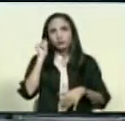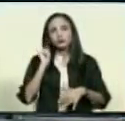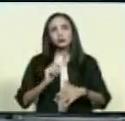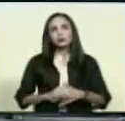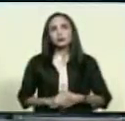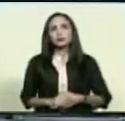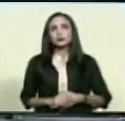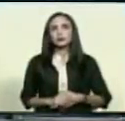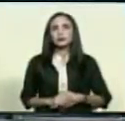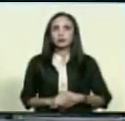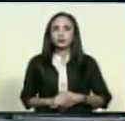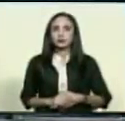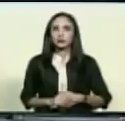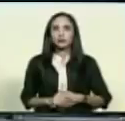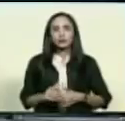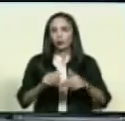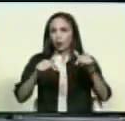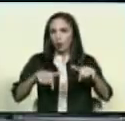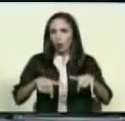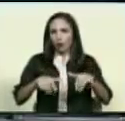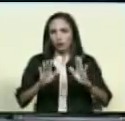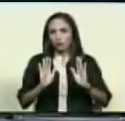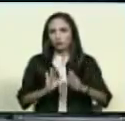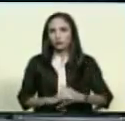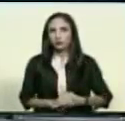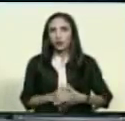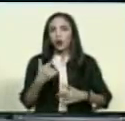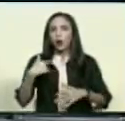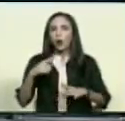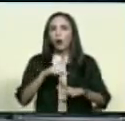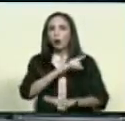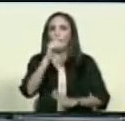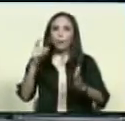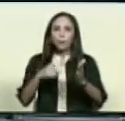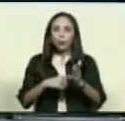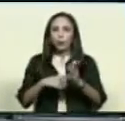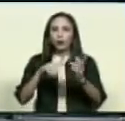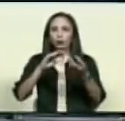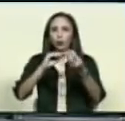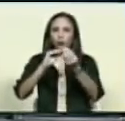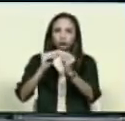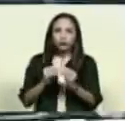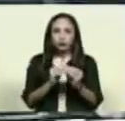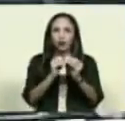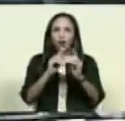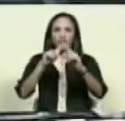14 de marzo, hoy estamos llegando a la inclusión